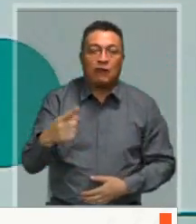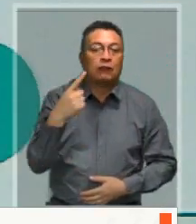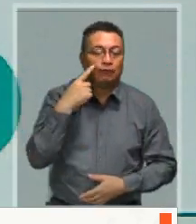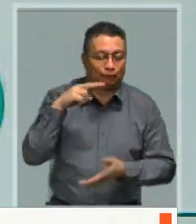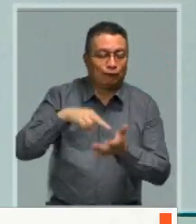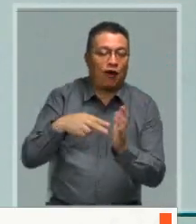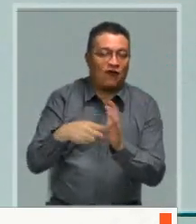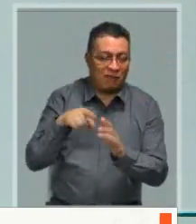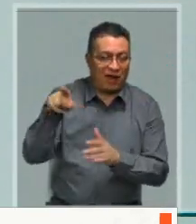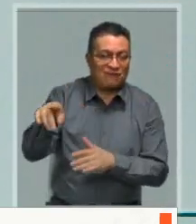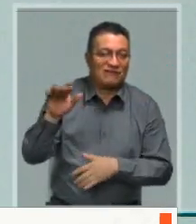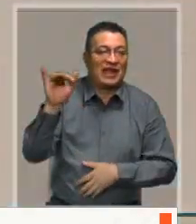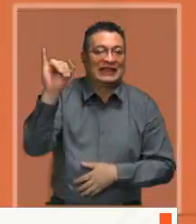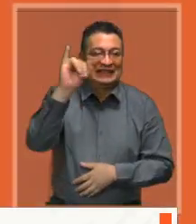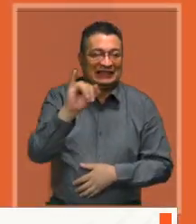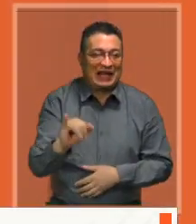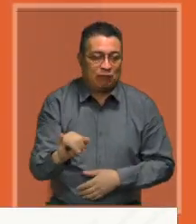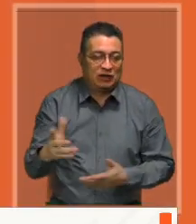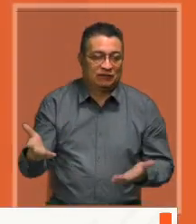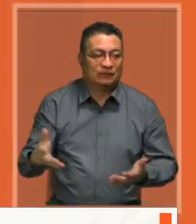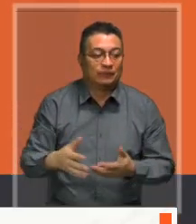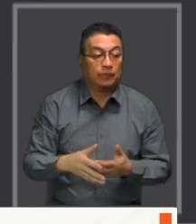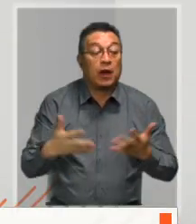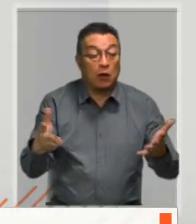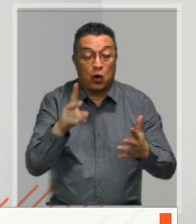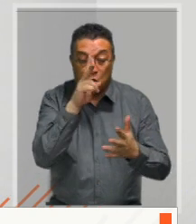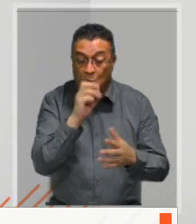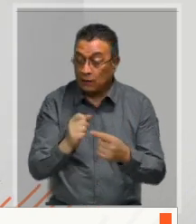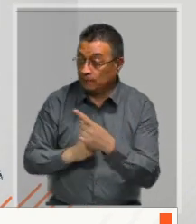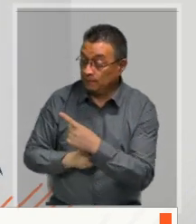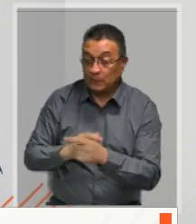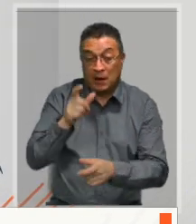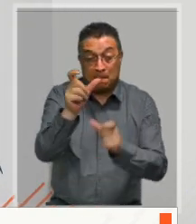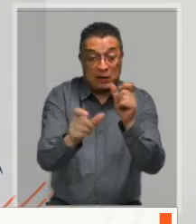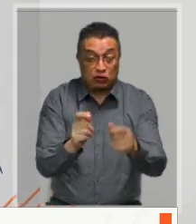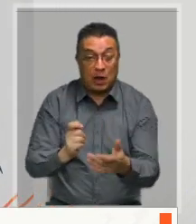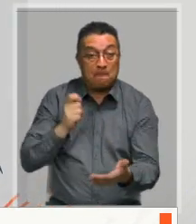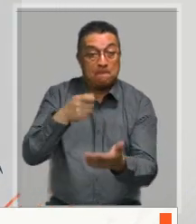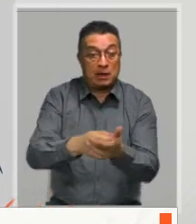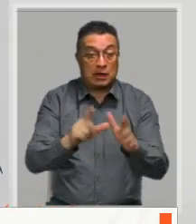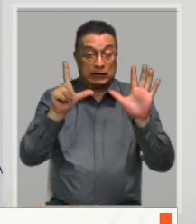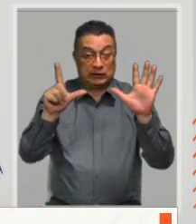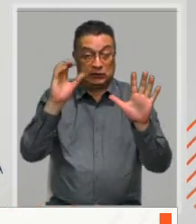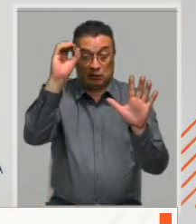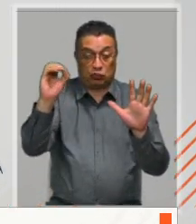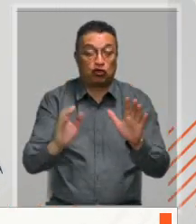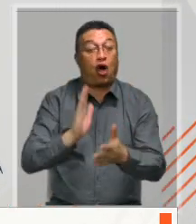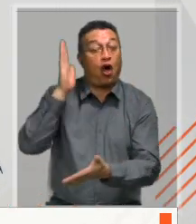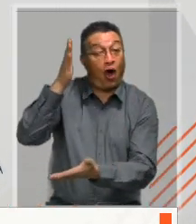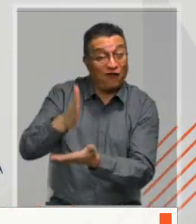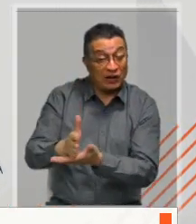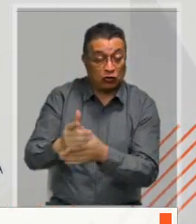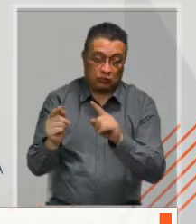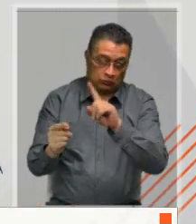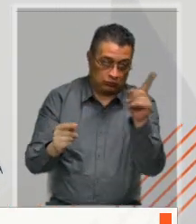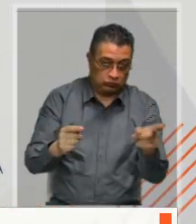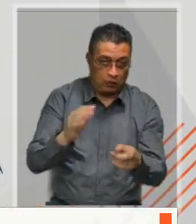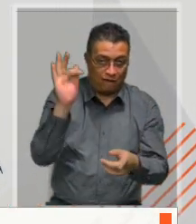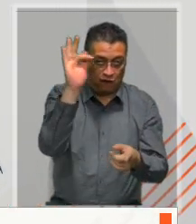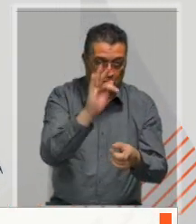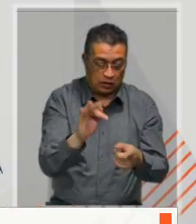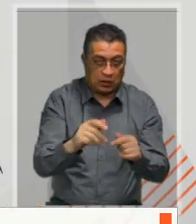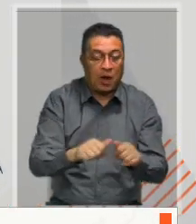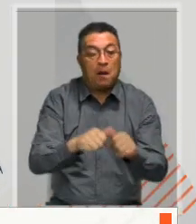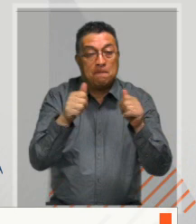de estas aseguradoras de salud. Sería así, las personas pagarían su 7% de cotización obligatoria a FONASA, además de un monto